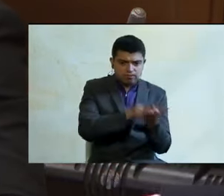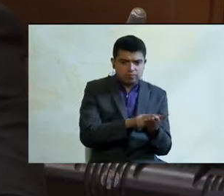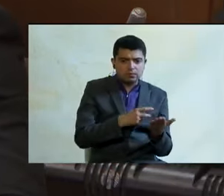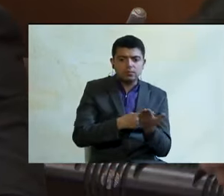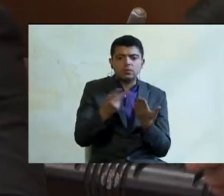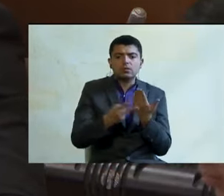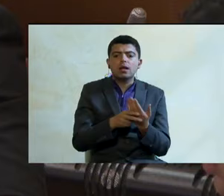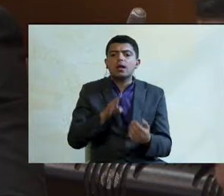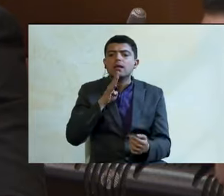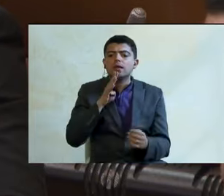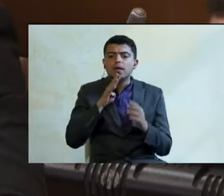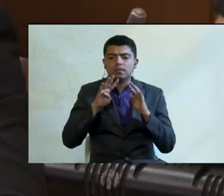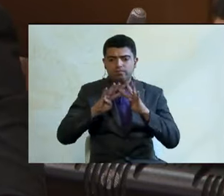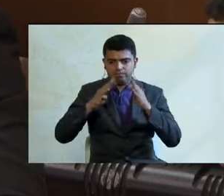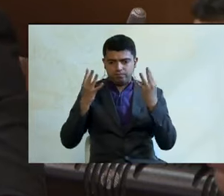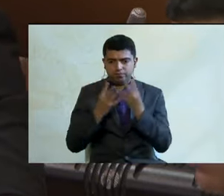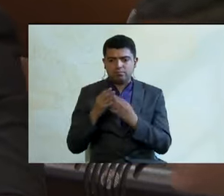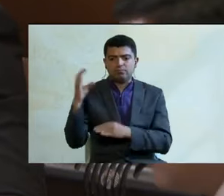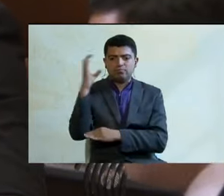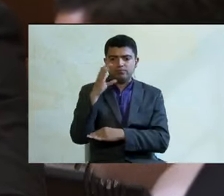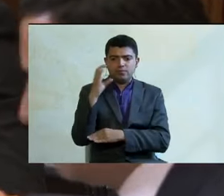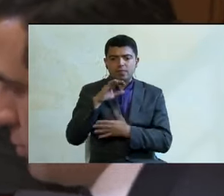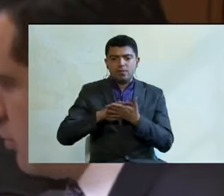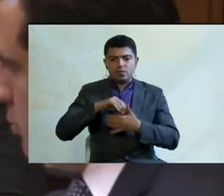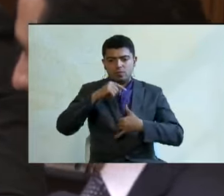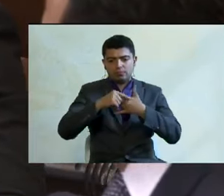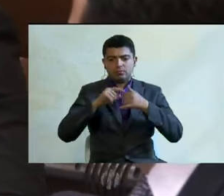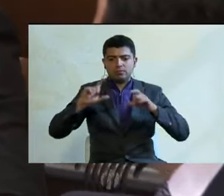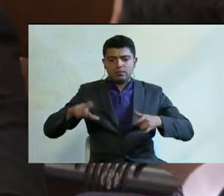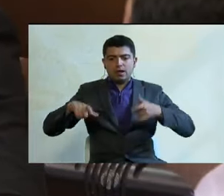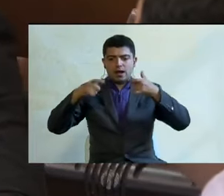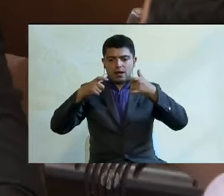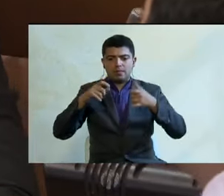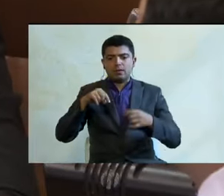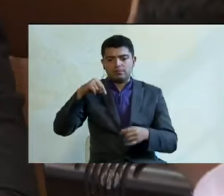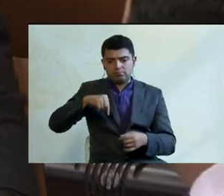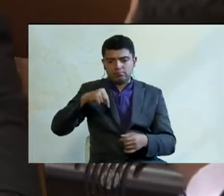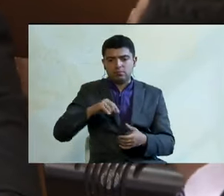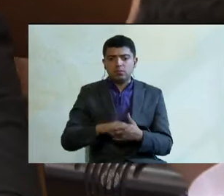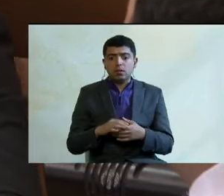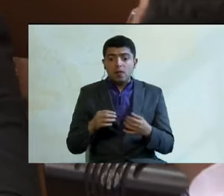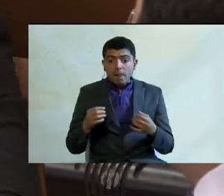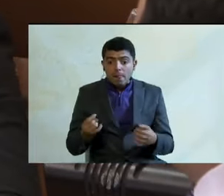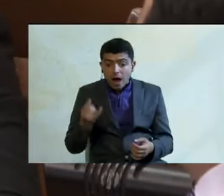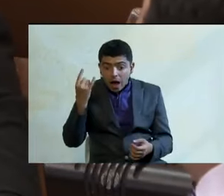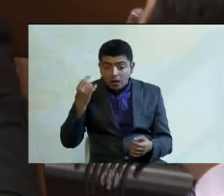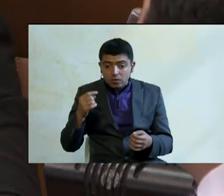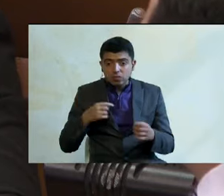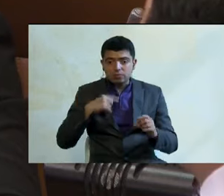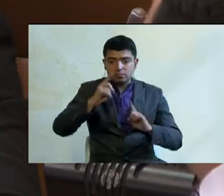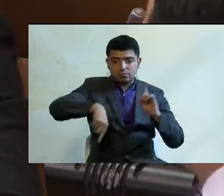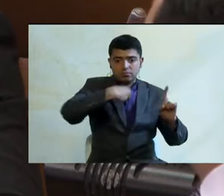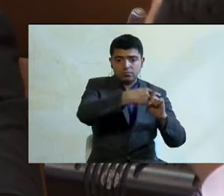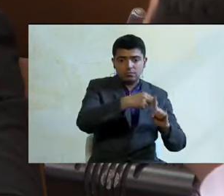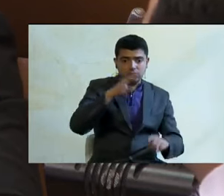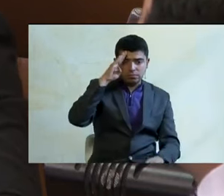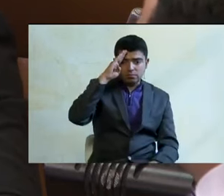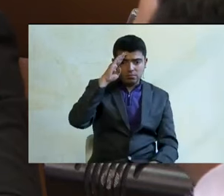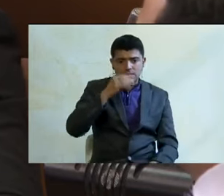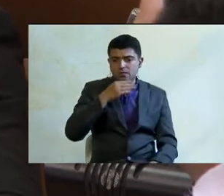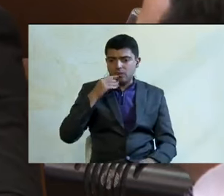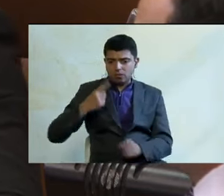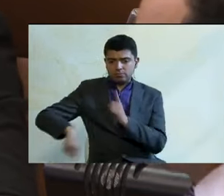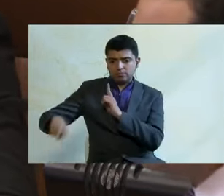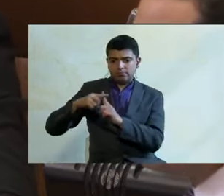congresistas de la República los presidentes de la cámara si van a tomar represalias que las tomen con nosotros con nosotros que